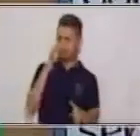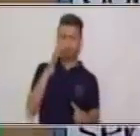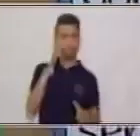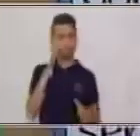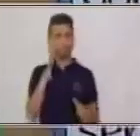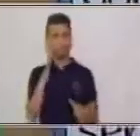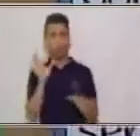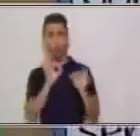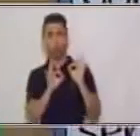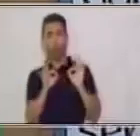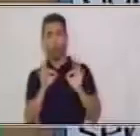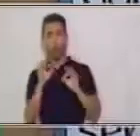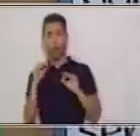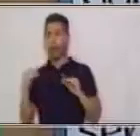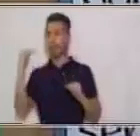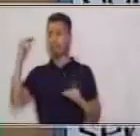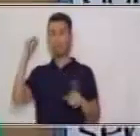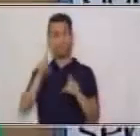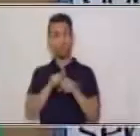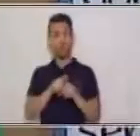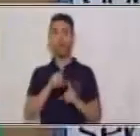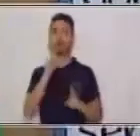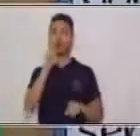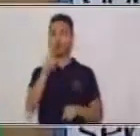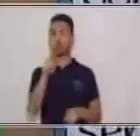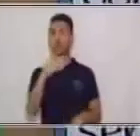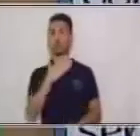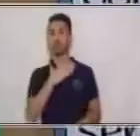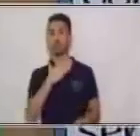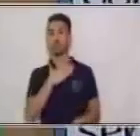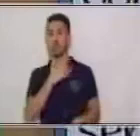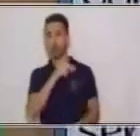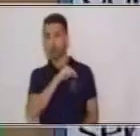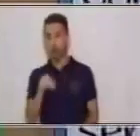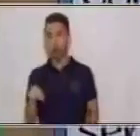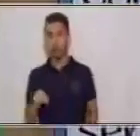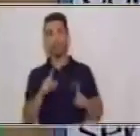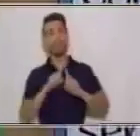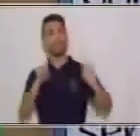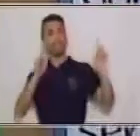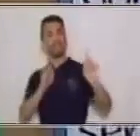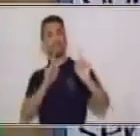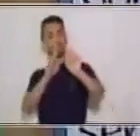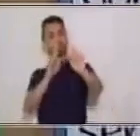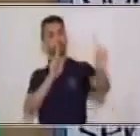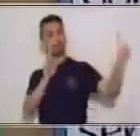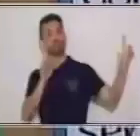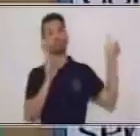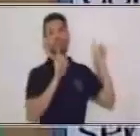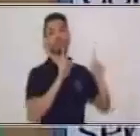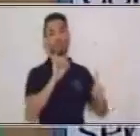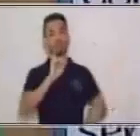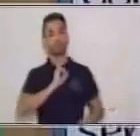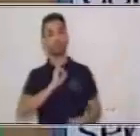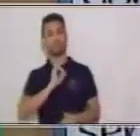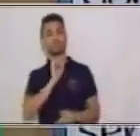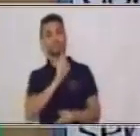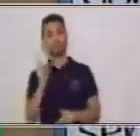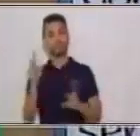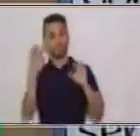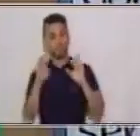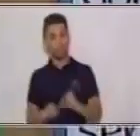la misma edad, tu nombre es el que te identifica de todos los demás, ¿verdad? Es el que te hace que